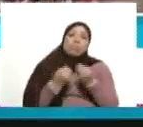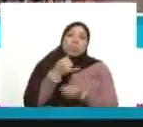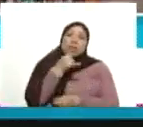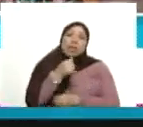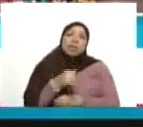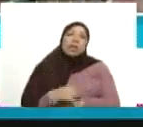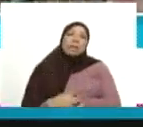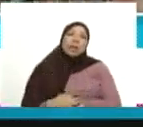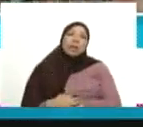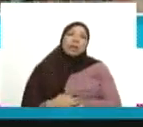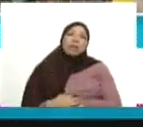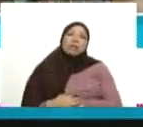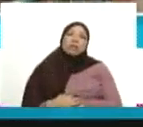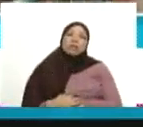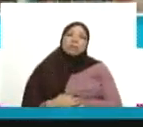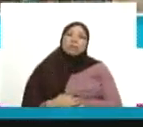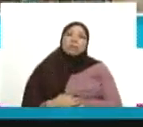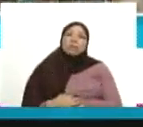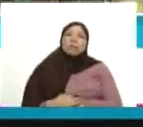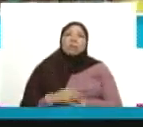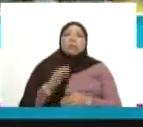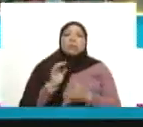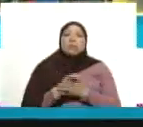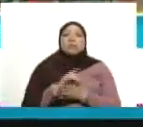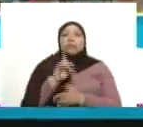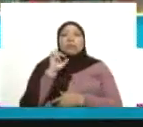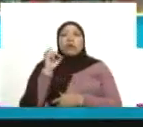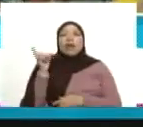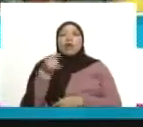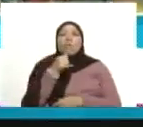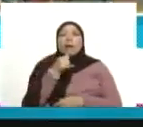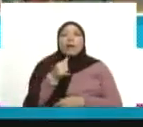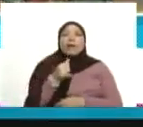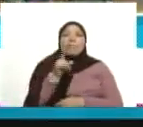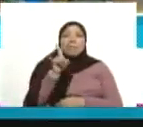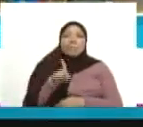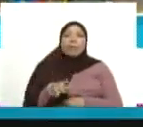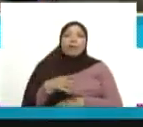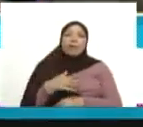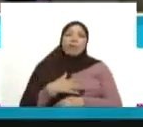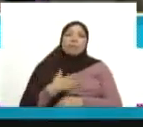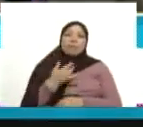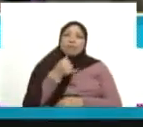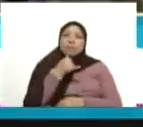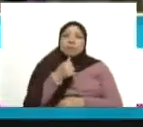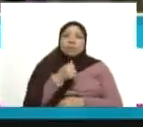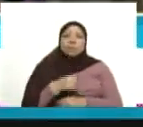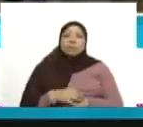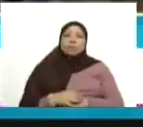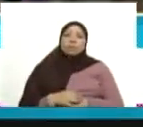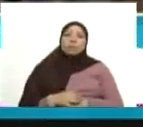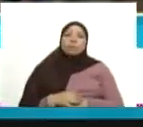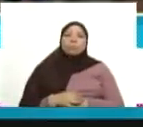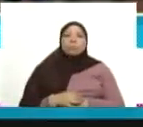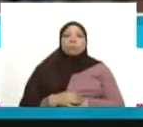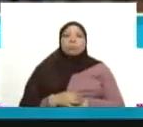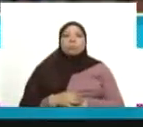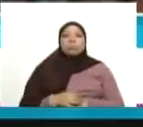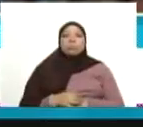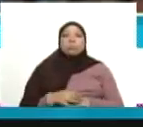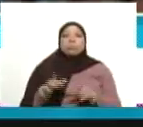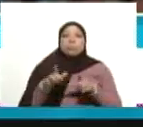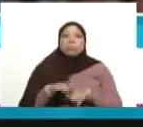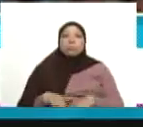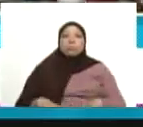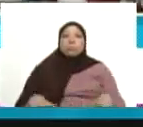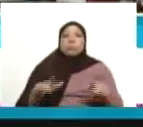Sinamaica, mis hermanos de La Guajira. En Mérida, sector Trinchera, en Lagunilla, zona muy bella